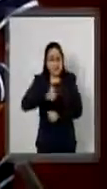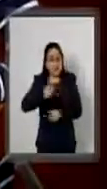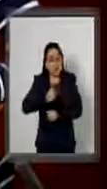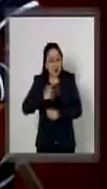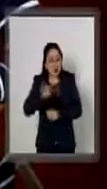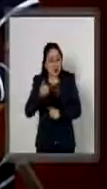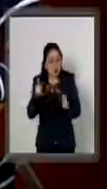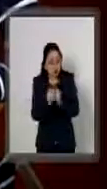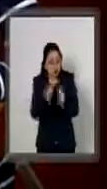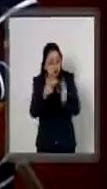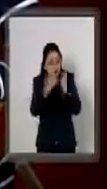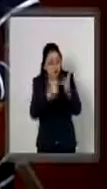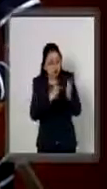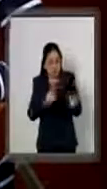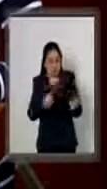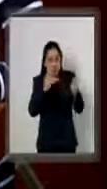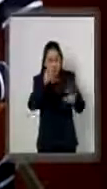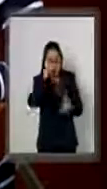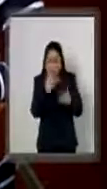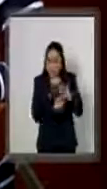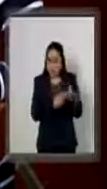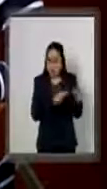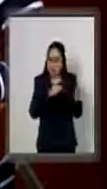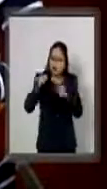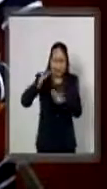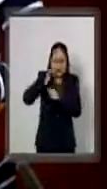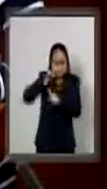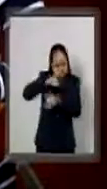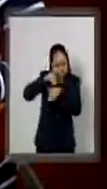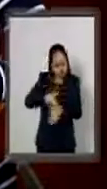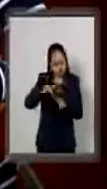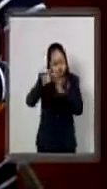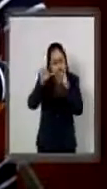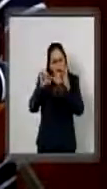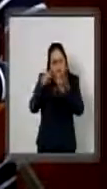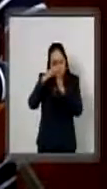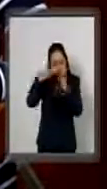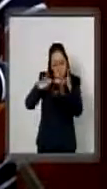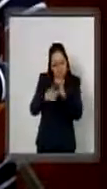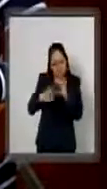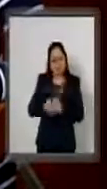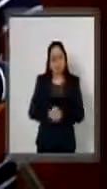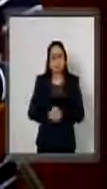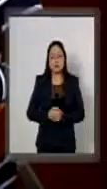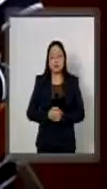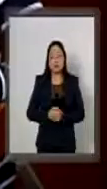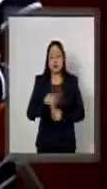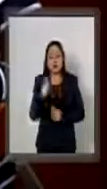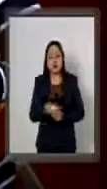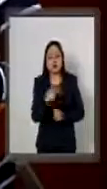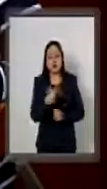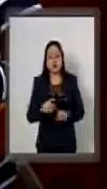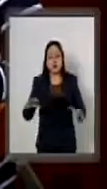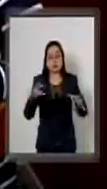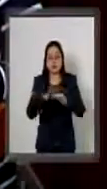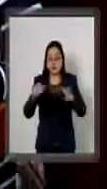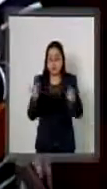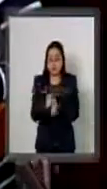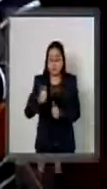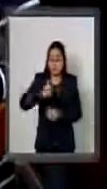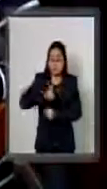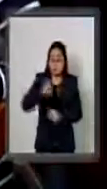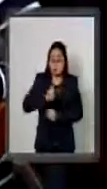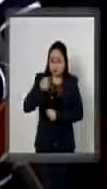sin reglas. El mandato normativo nacional e internacional del uso racional de la